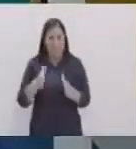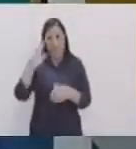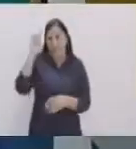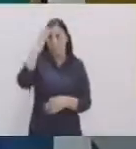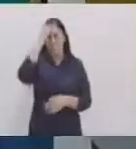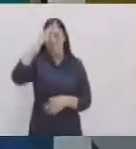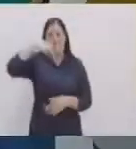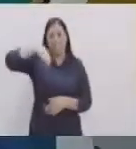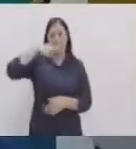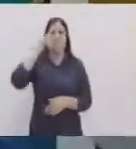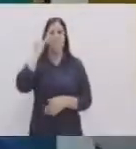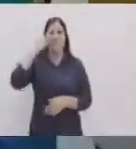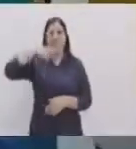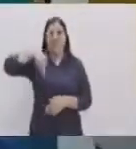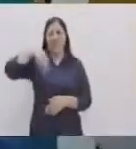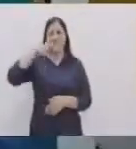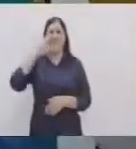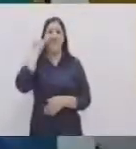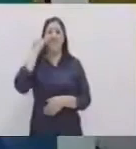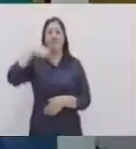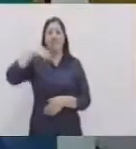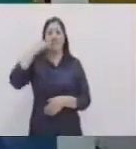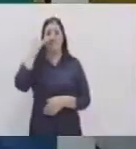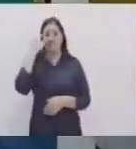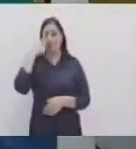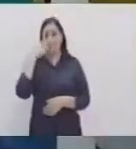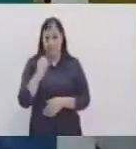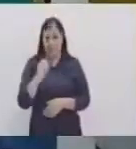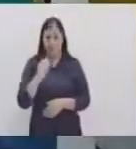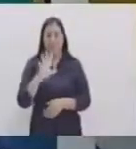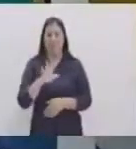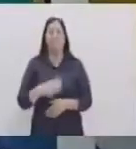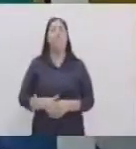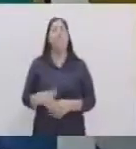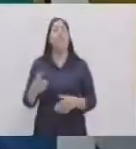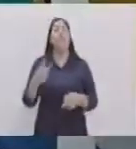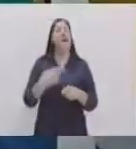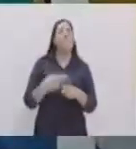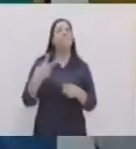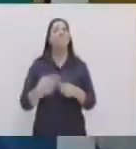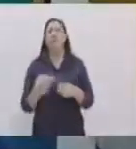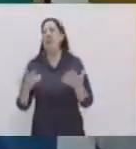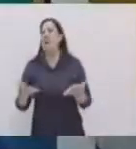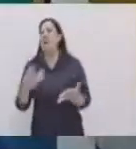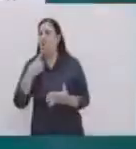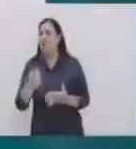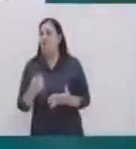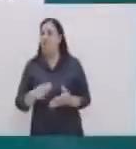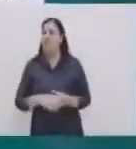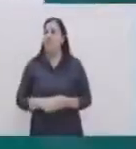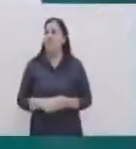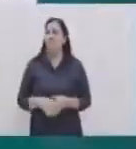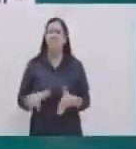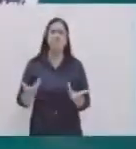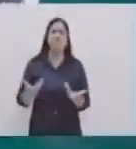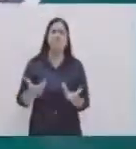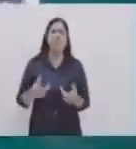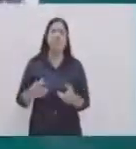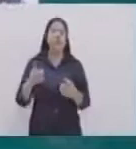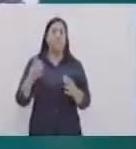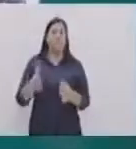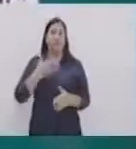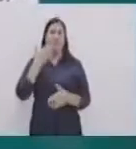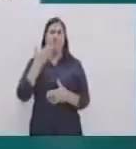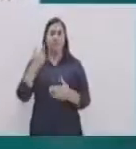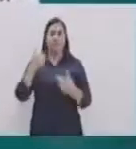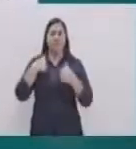libro es muy famoso en la literatura y la frase que vamos a utilizar es mucho más difícil juzgarse a sí mismo que juzgar a